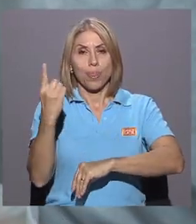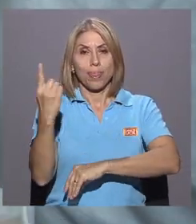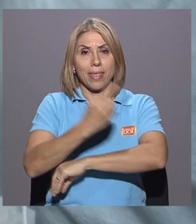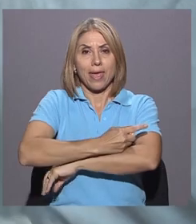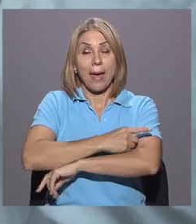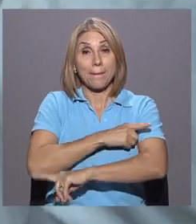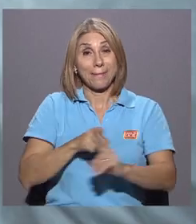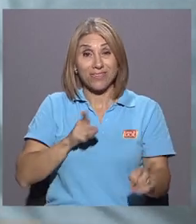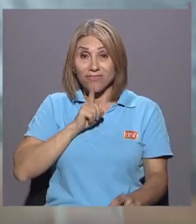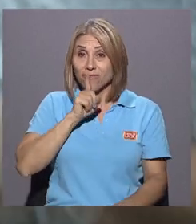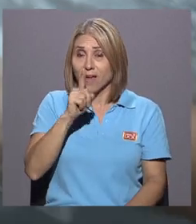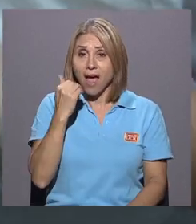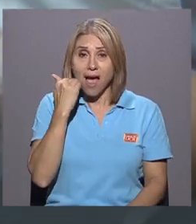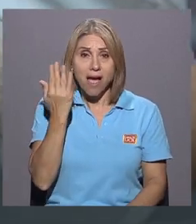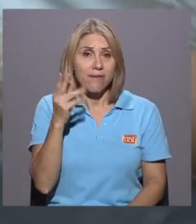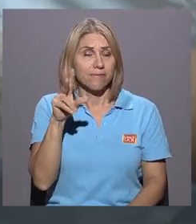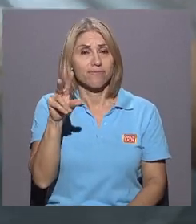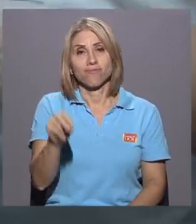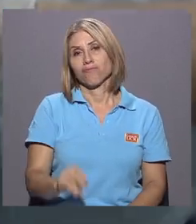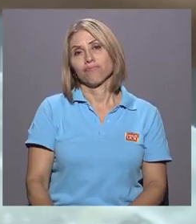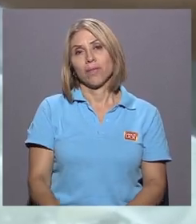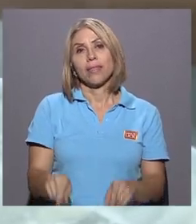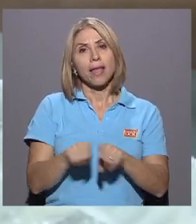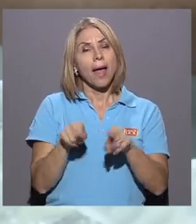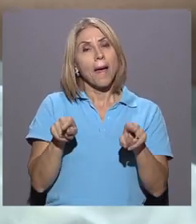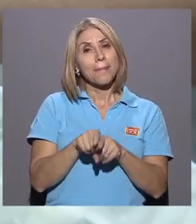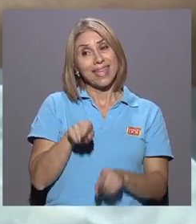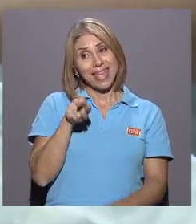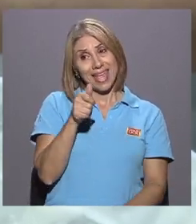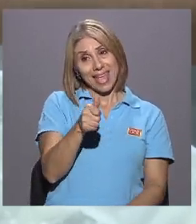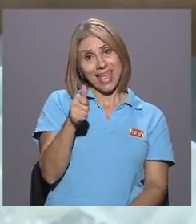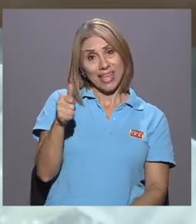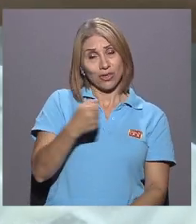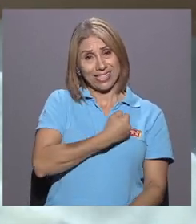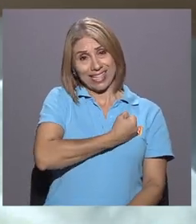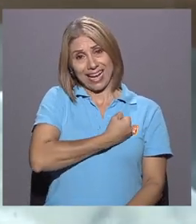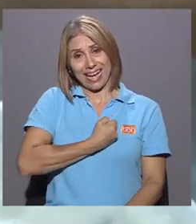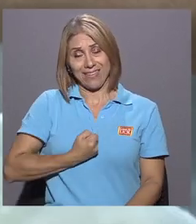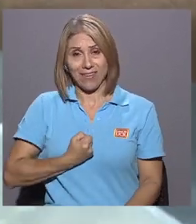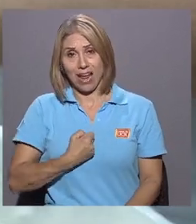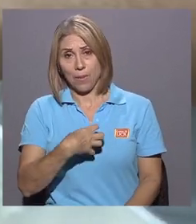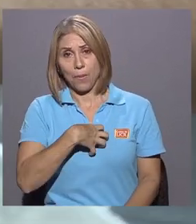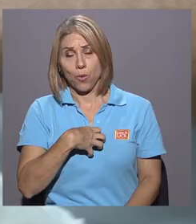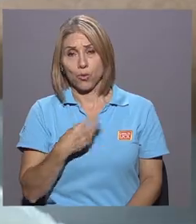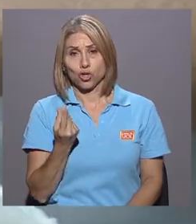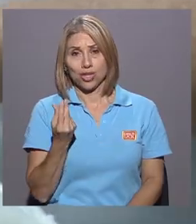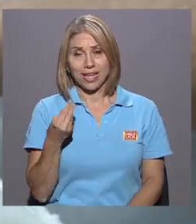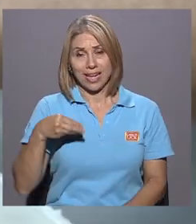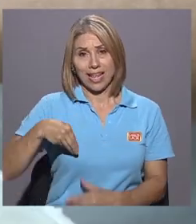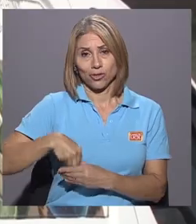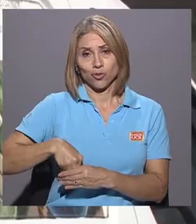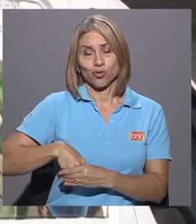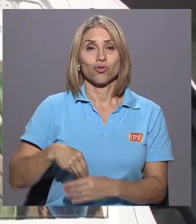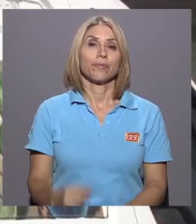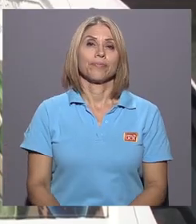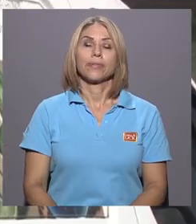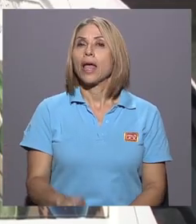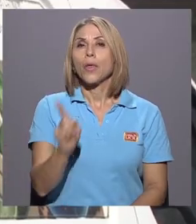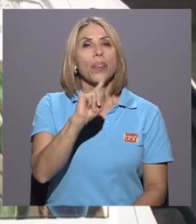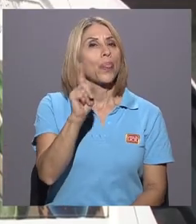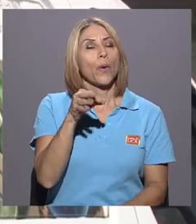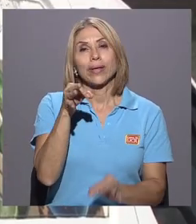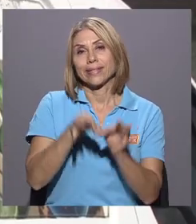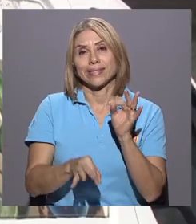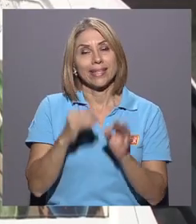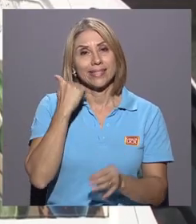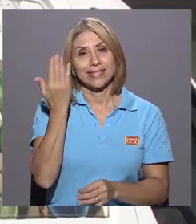sido fácil. Incluso han tenido que sacrificar sus propios ingresos. No ha sido nada sencillo. Uno de los retos